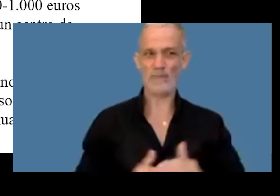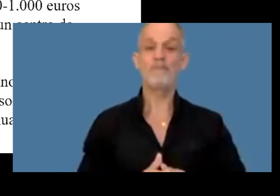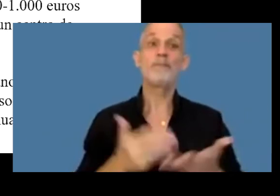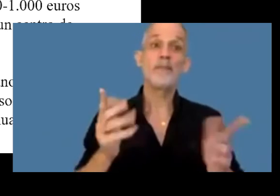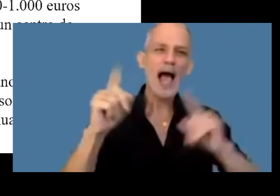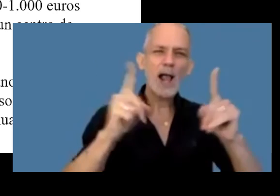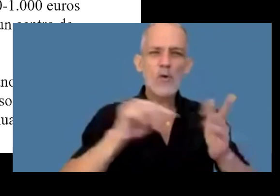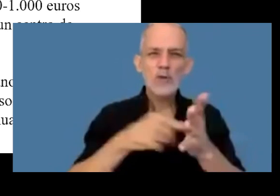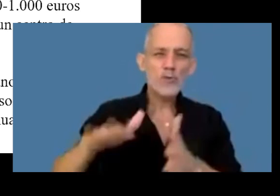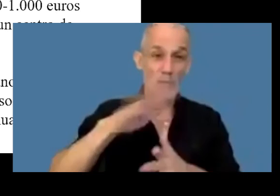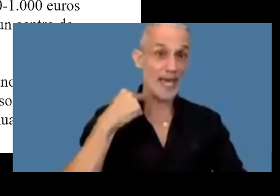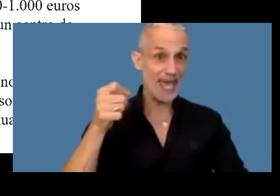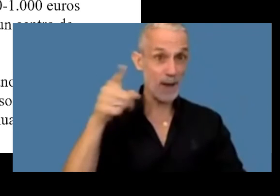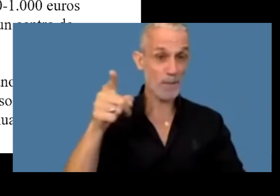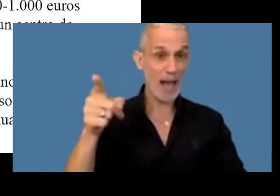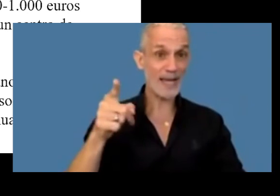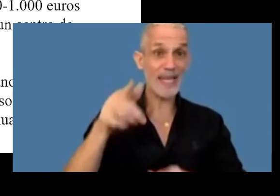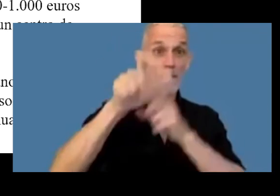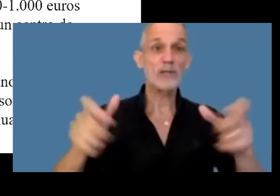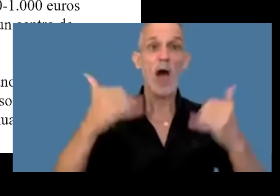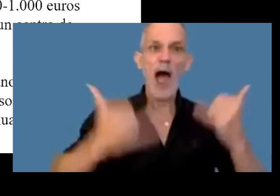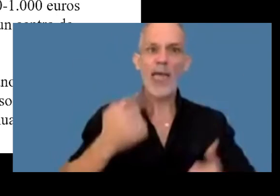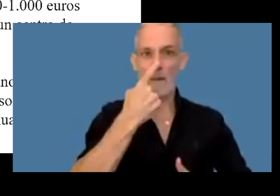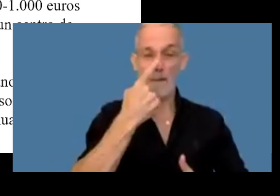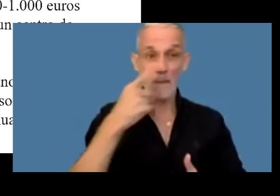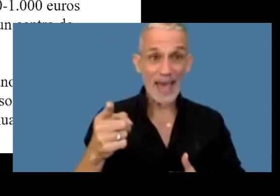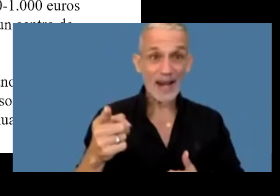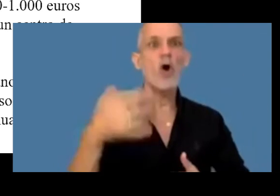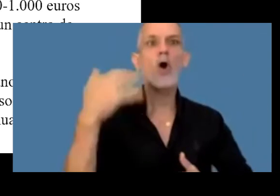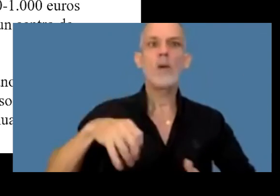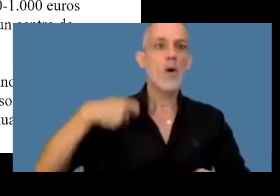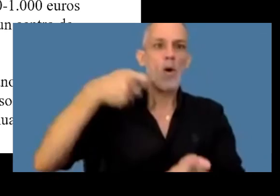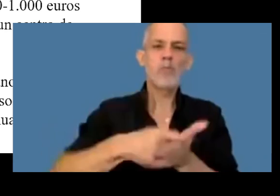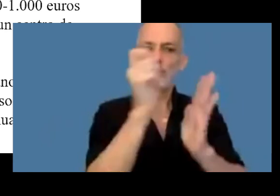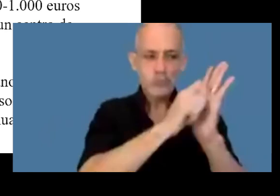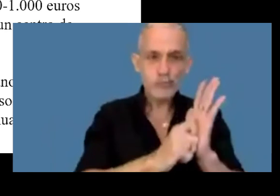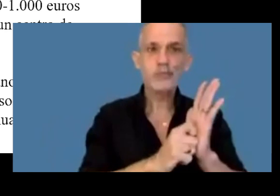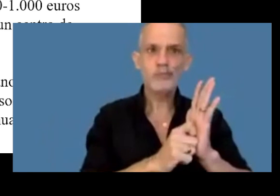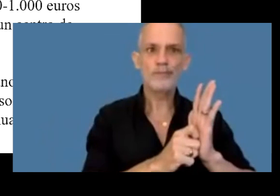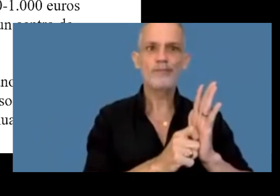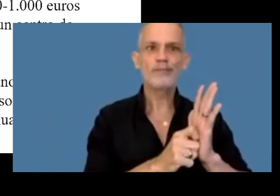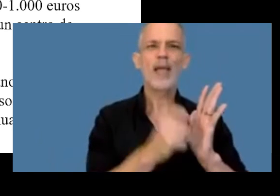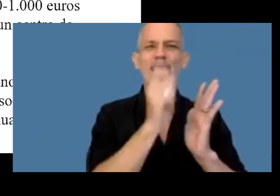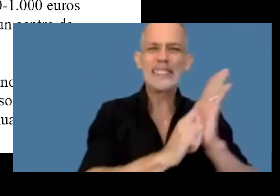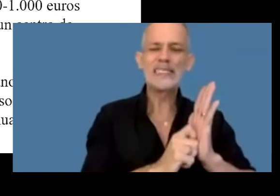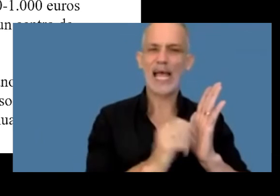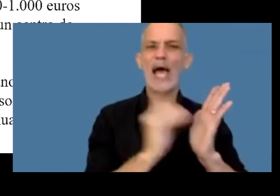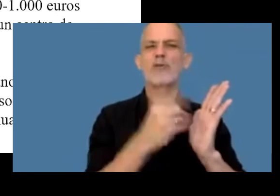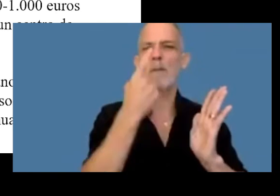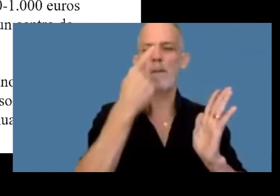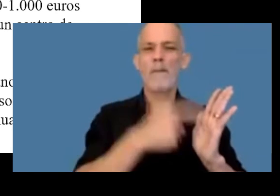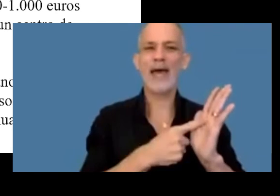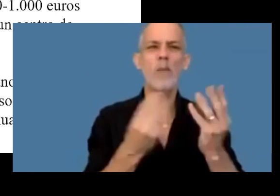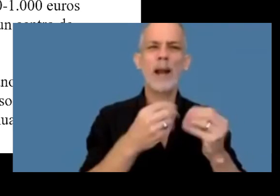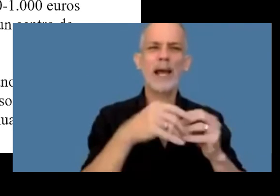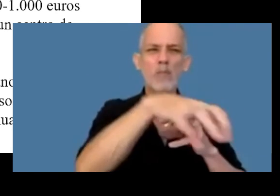localidades españolas, los ciudadanos que tienen perros están obligados a inscribirlos en un censo que han creado las concejalías